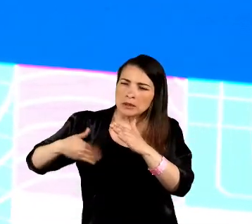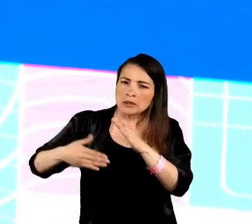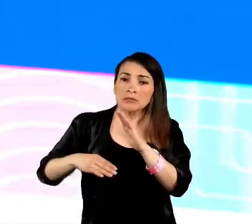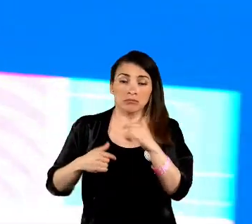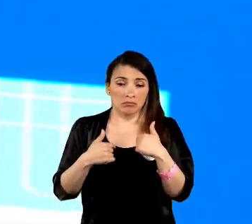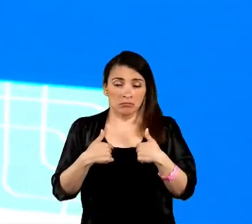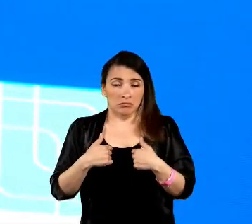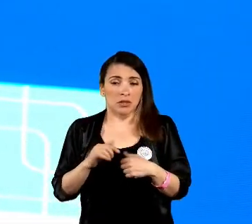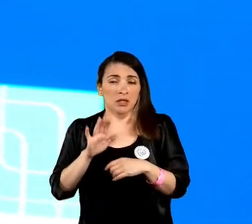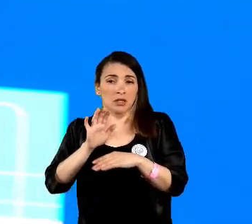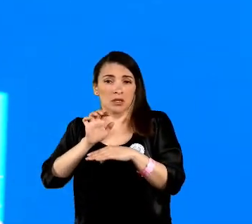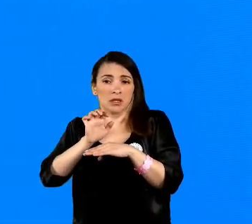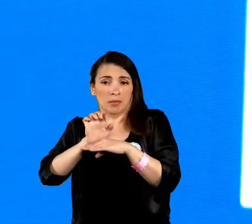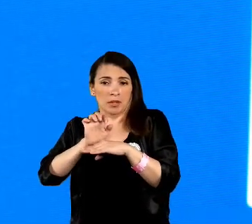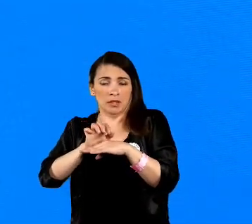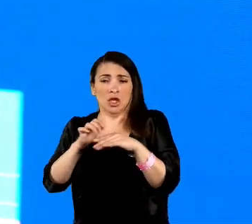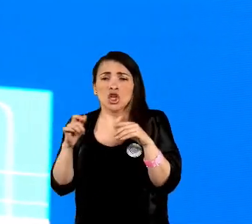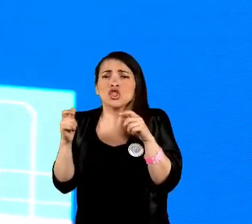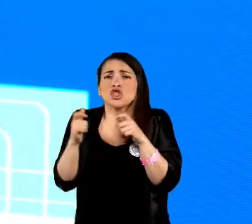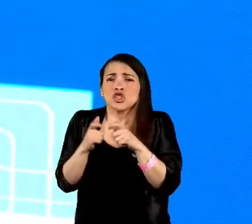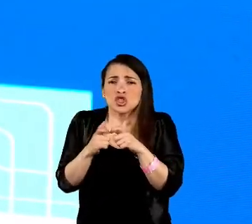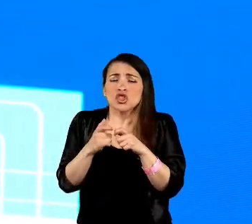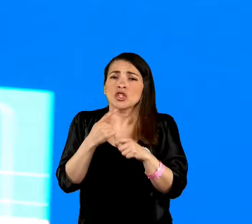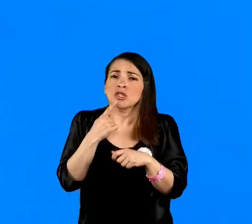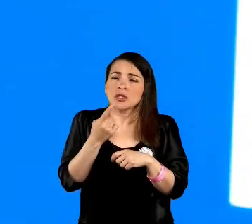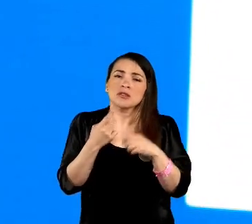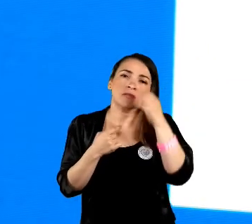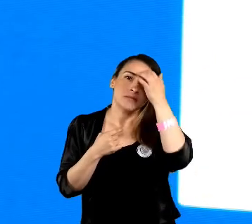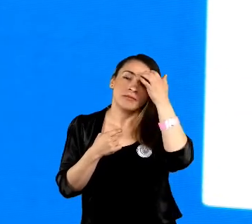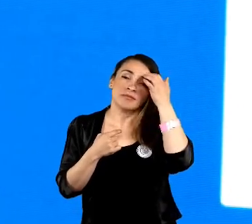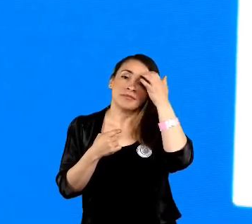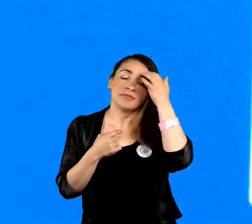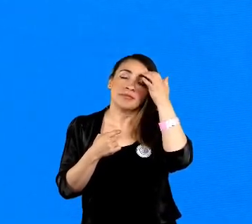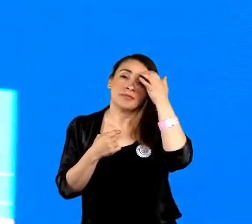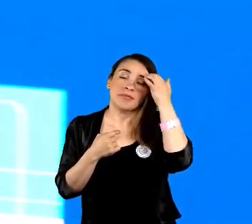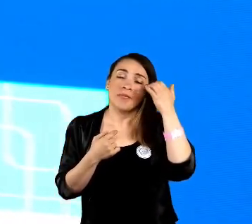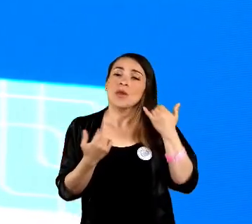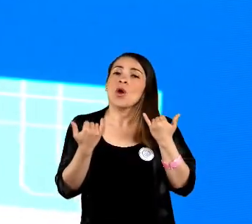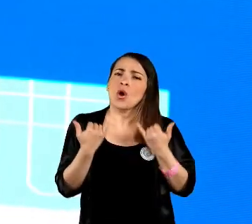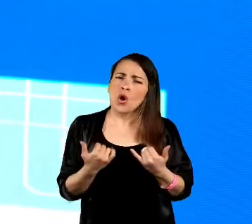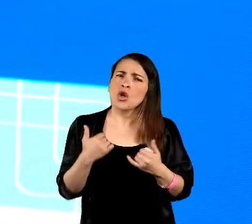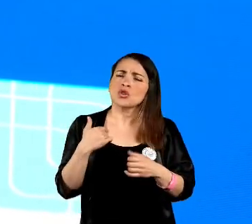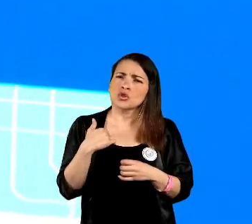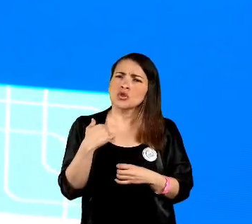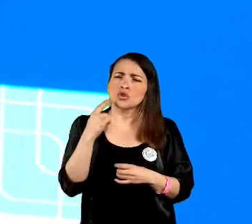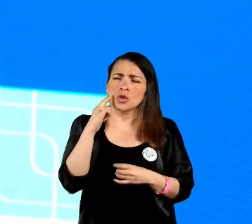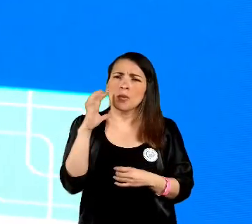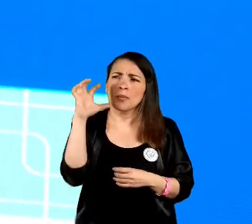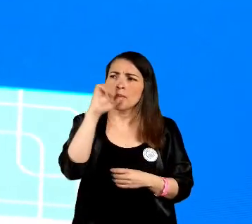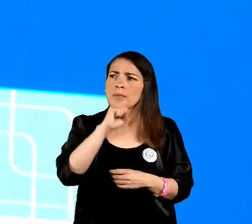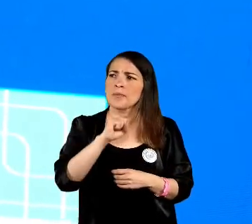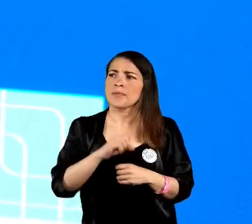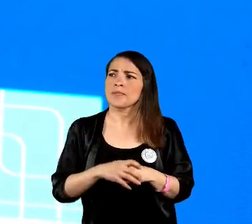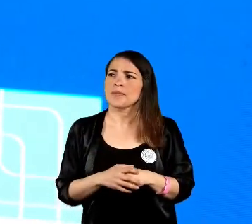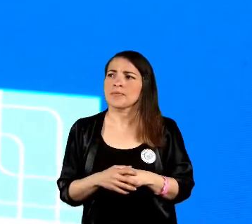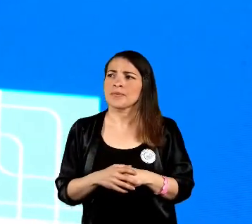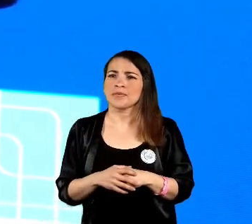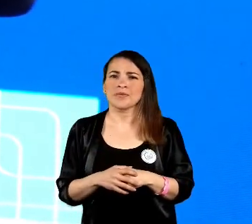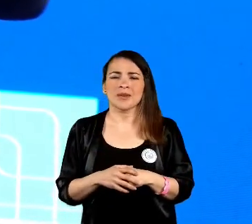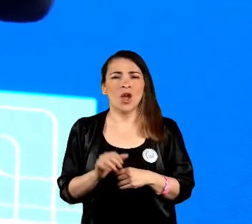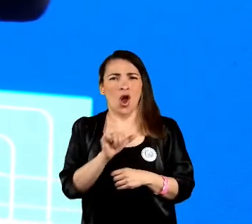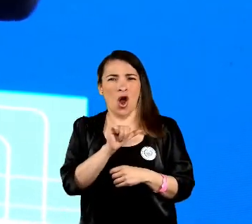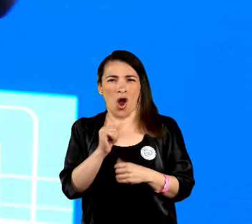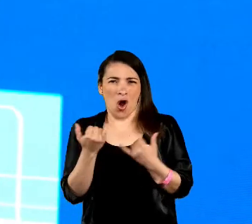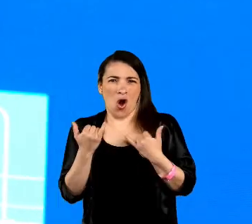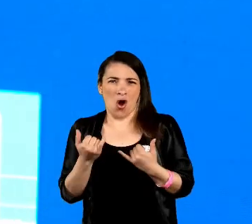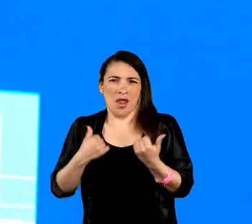chica vos vas a ir a otra venta te vas a recordar a personas y vas a vincular yo Hoy me di cuenta que el speaker que sigue que es